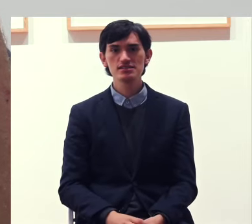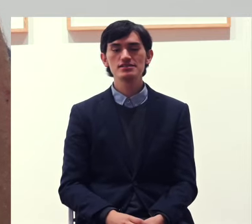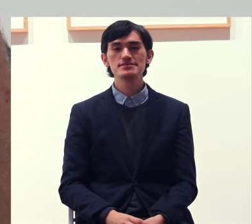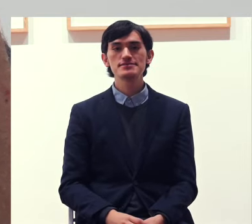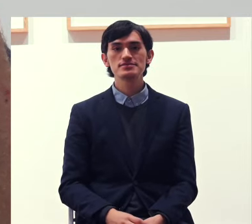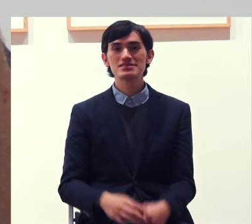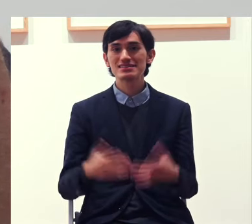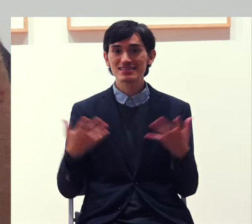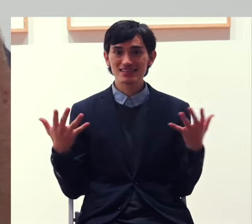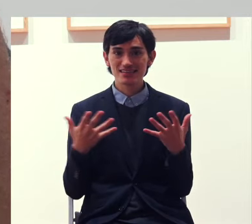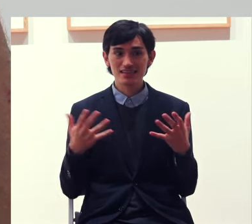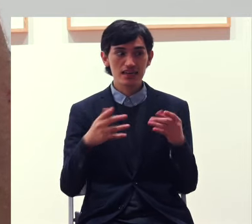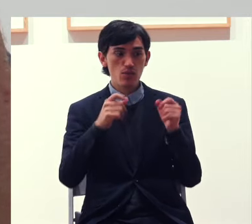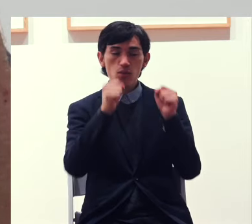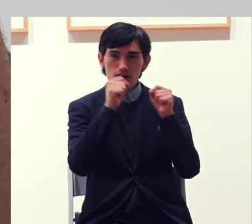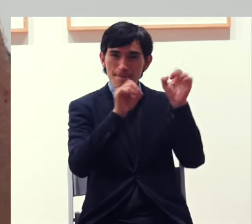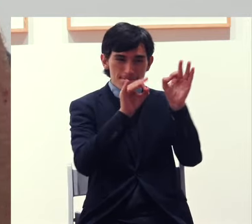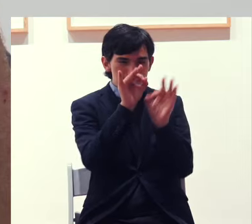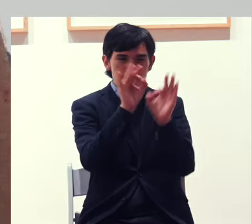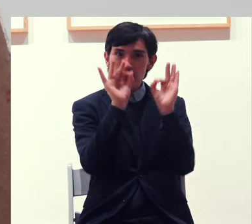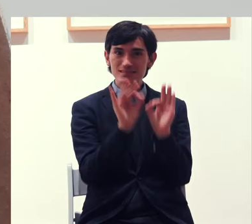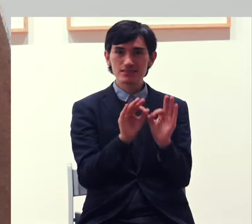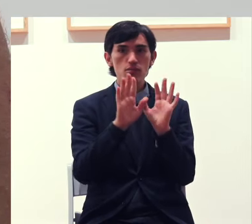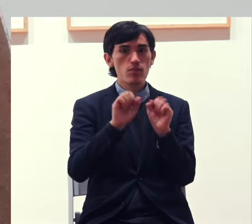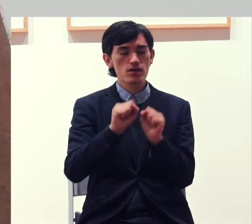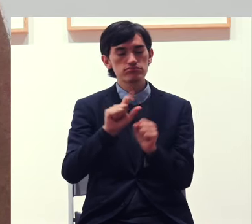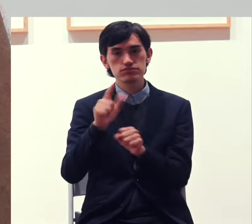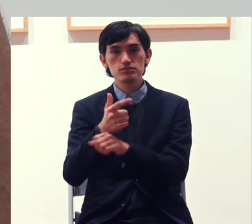día, incierto a pesar de la precisión del